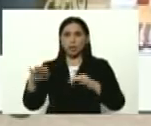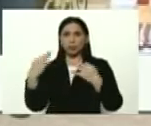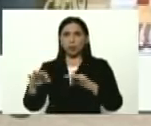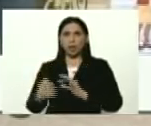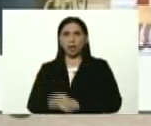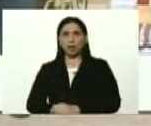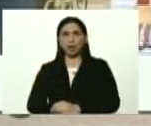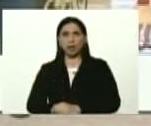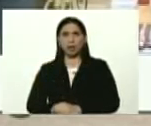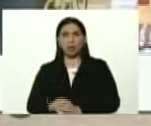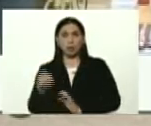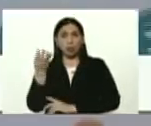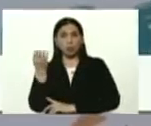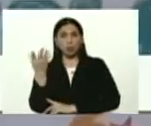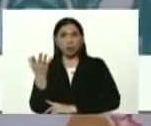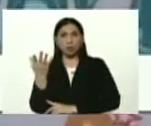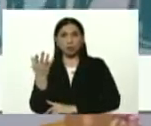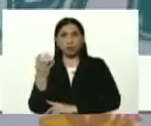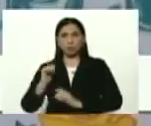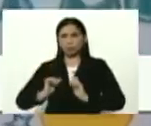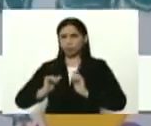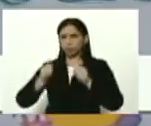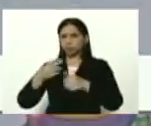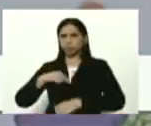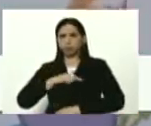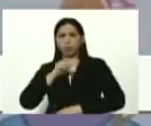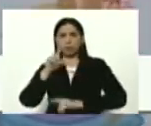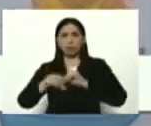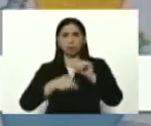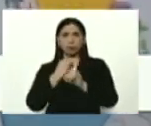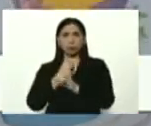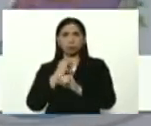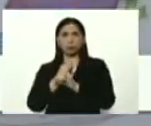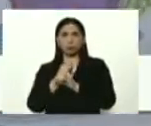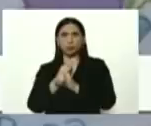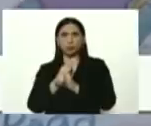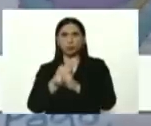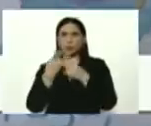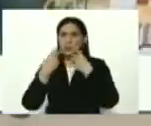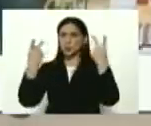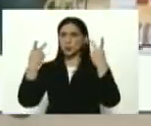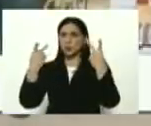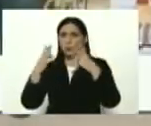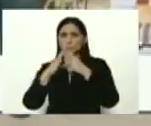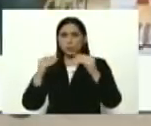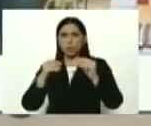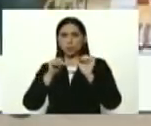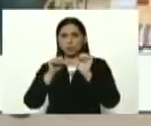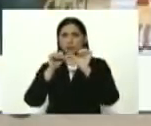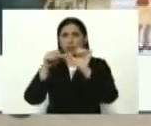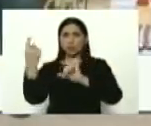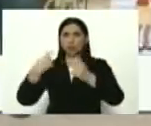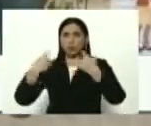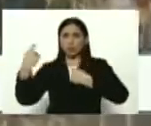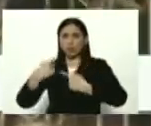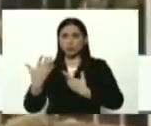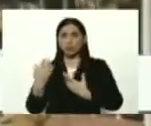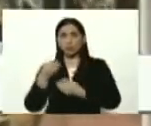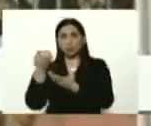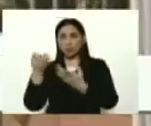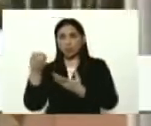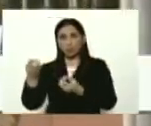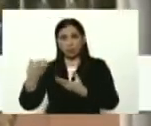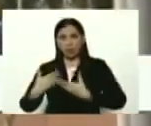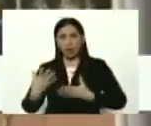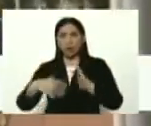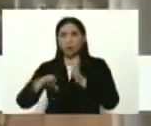un congreso que fue lanzado a través de nuestras redes sociales y bueno, todo esto siguiendo las orientaciones que usted nos ha dado, presidente, de